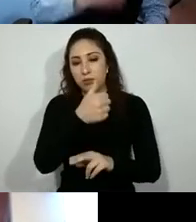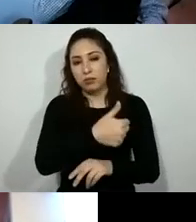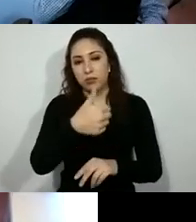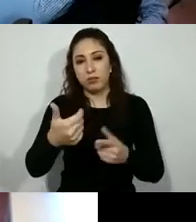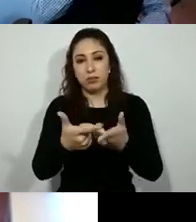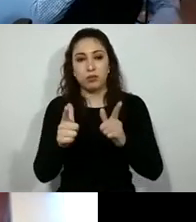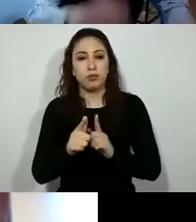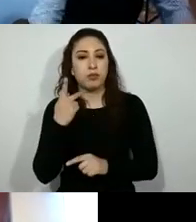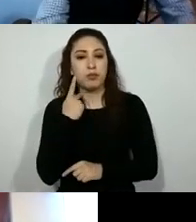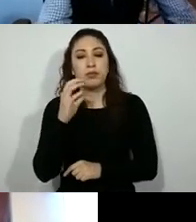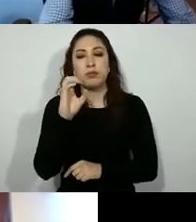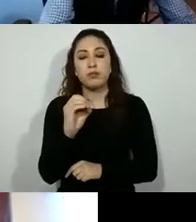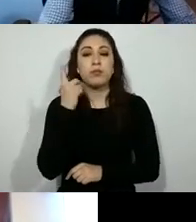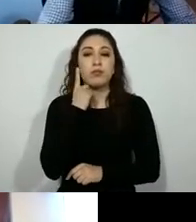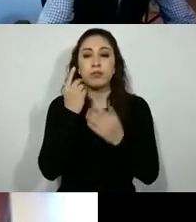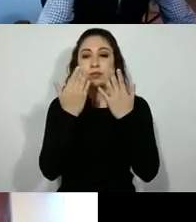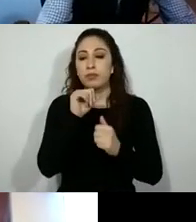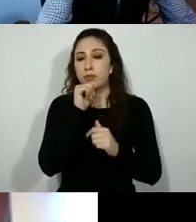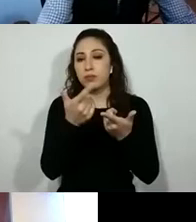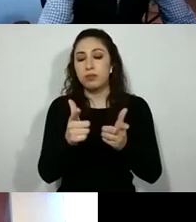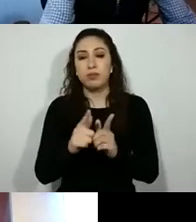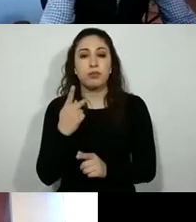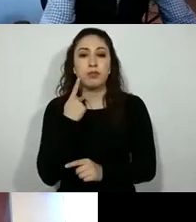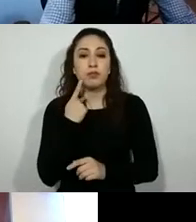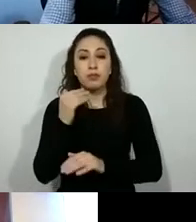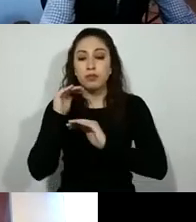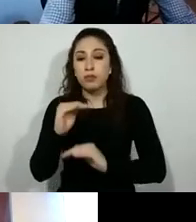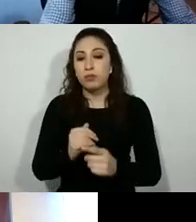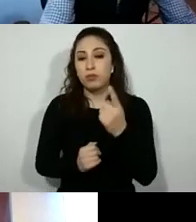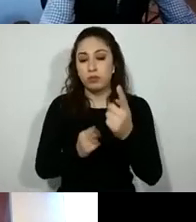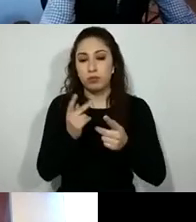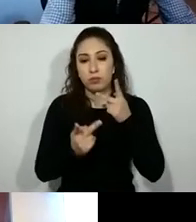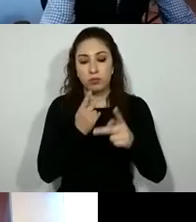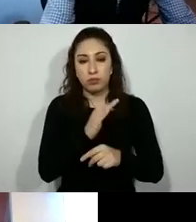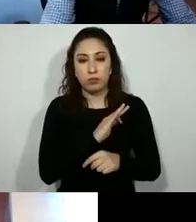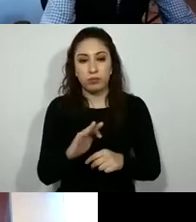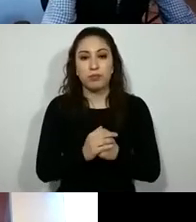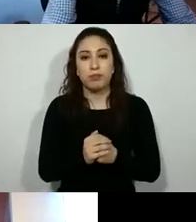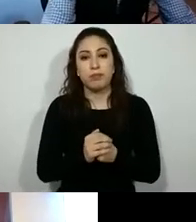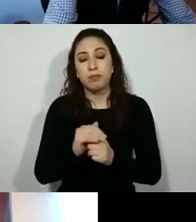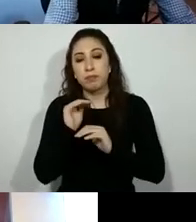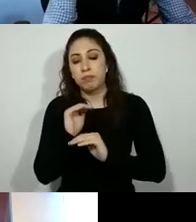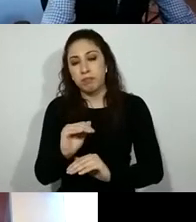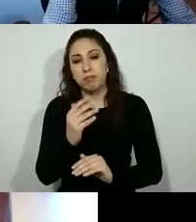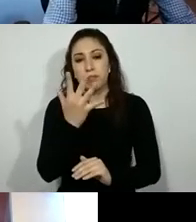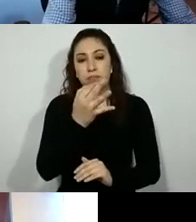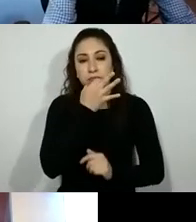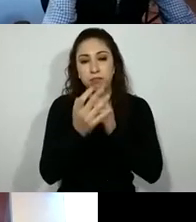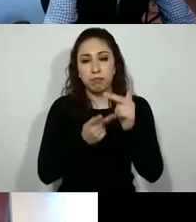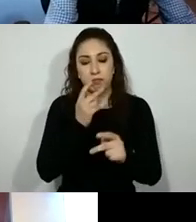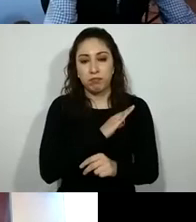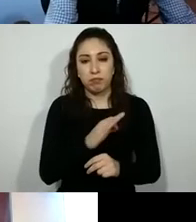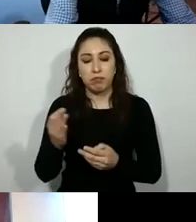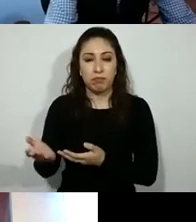impartido, corresponderá exclusivamente una intervención en este apartado y se le concederá el uso de la voz hasta por